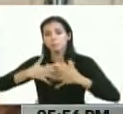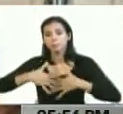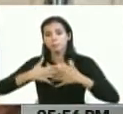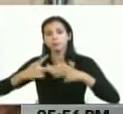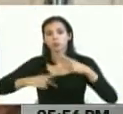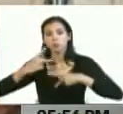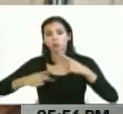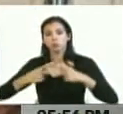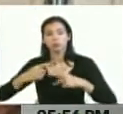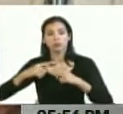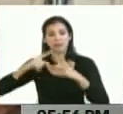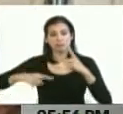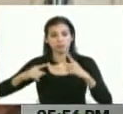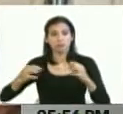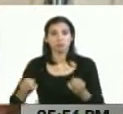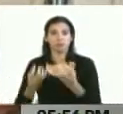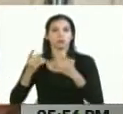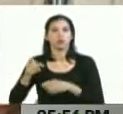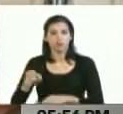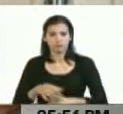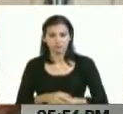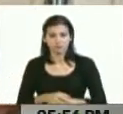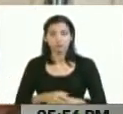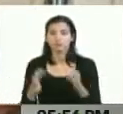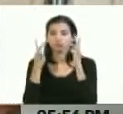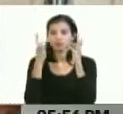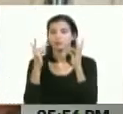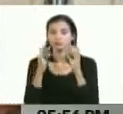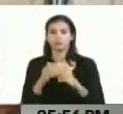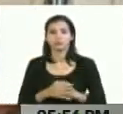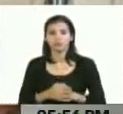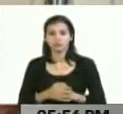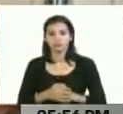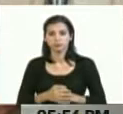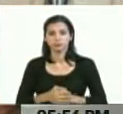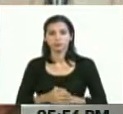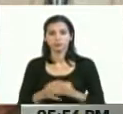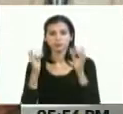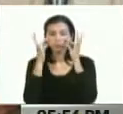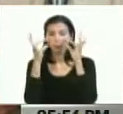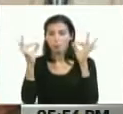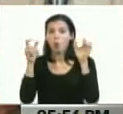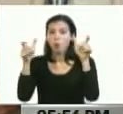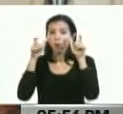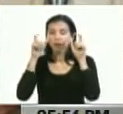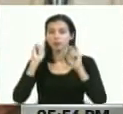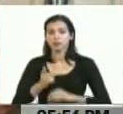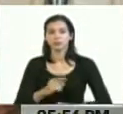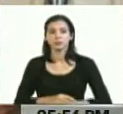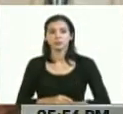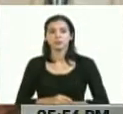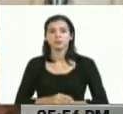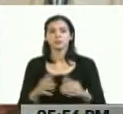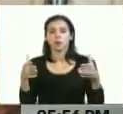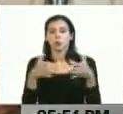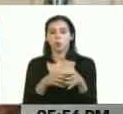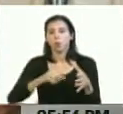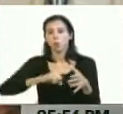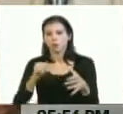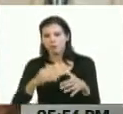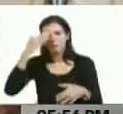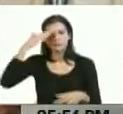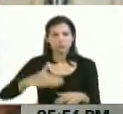cualquier eventualidad que venga desde el punto de vista del servicio. Sin embargo, tenemos que estar alerta, tenemos los organismos de seguridad del Estado también